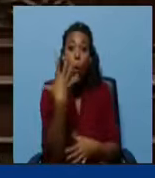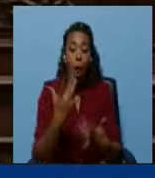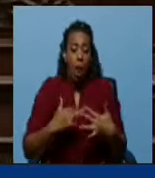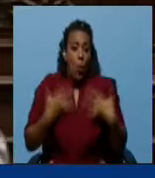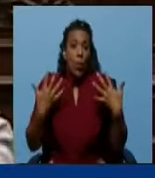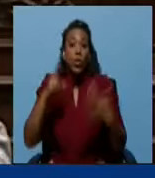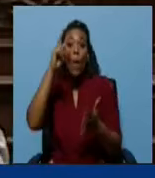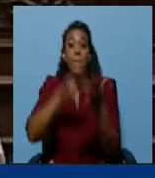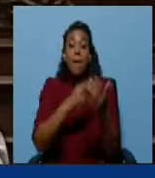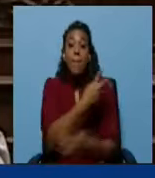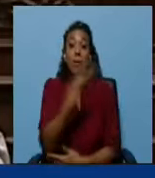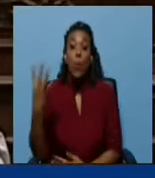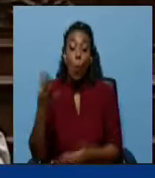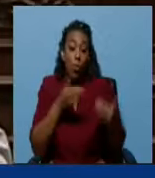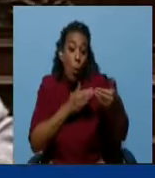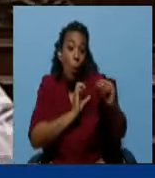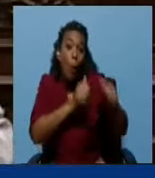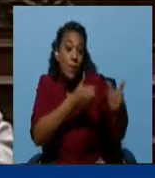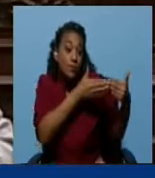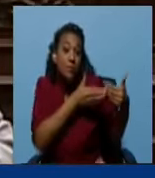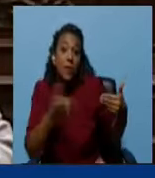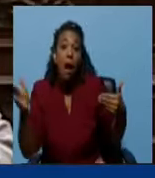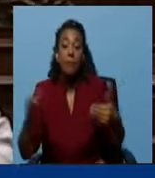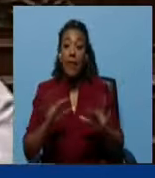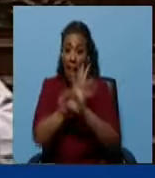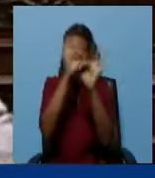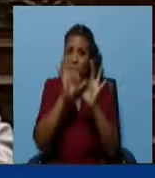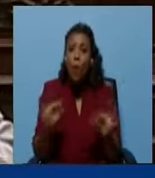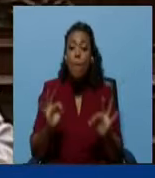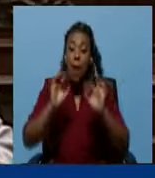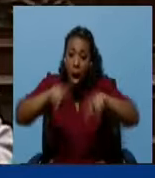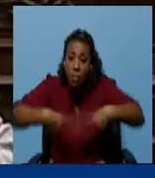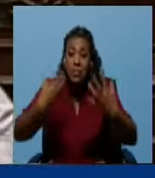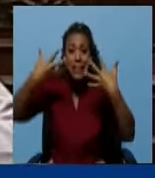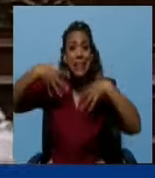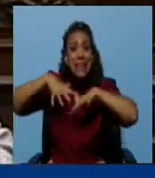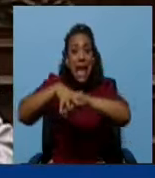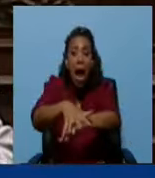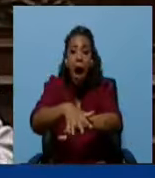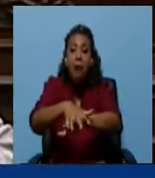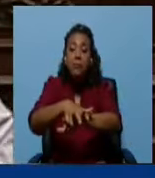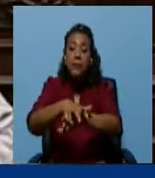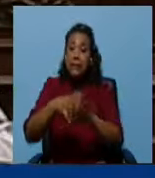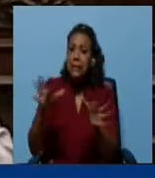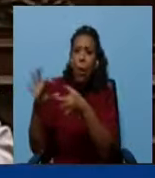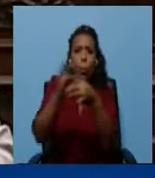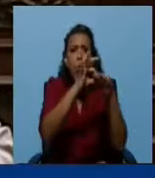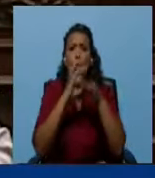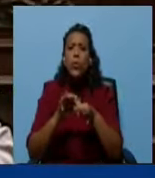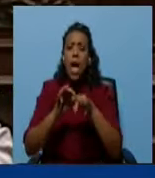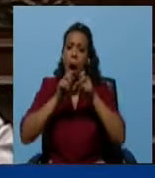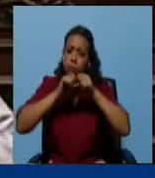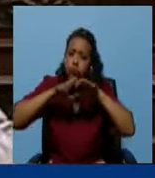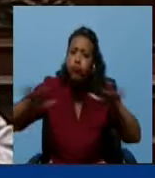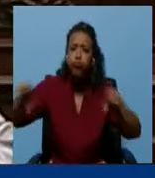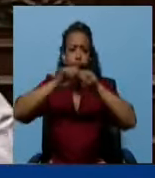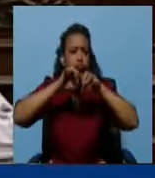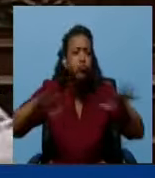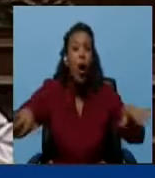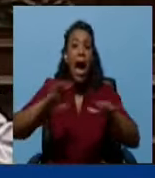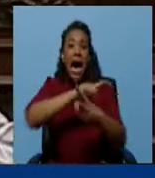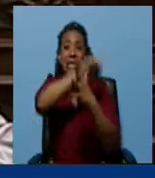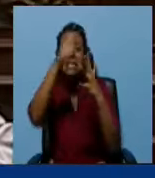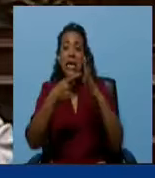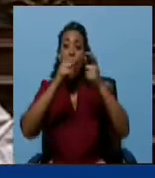año 2024. La fórmula de integrar, de unir y de expandir las